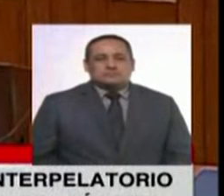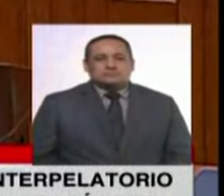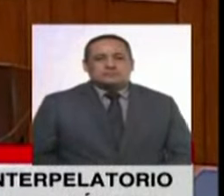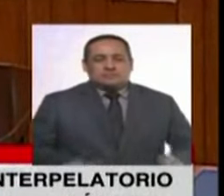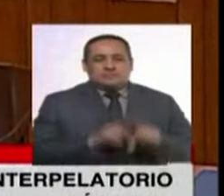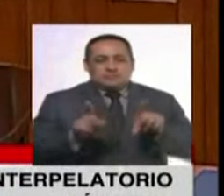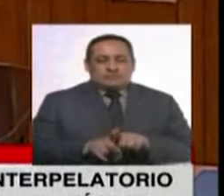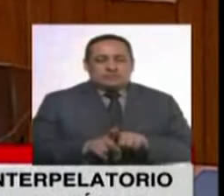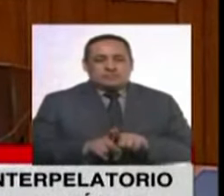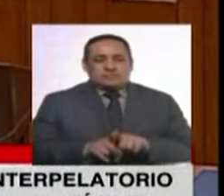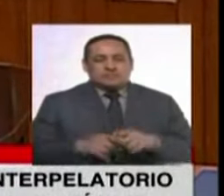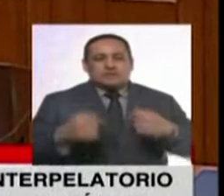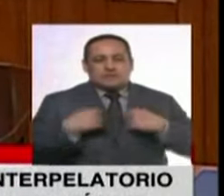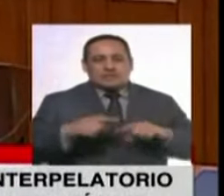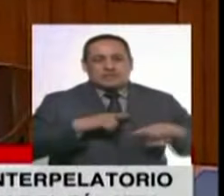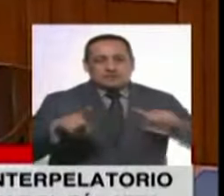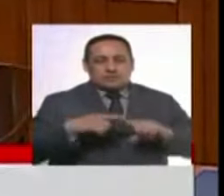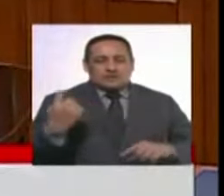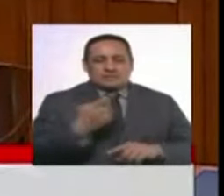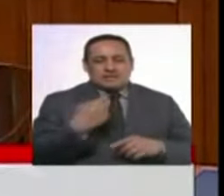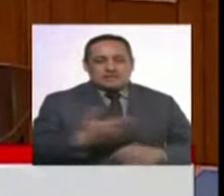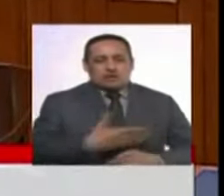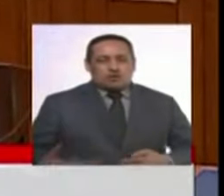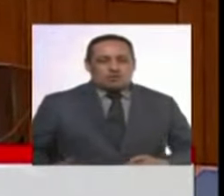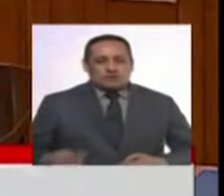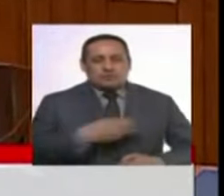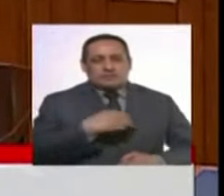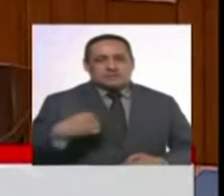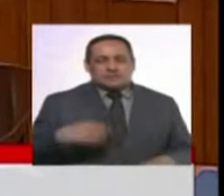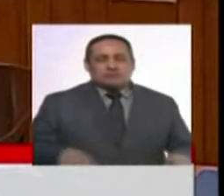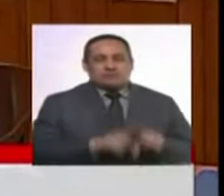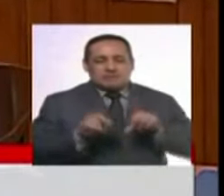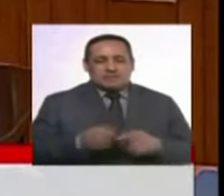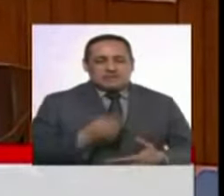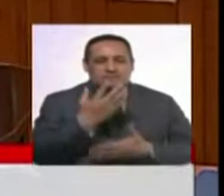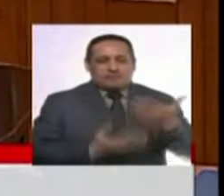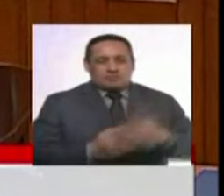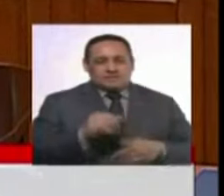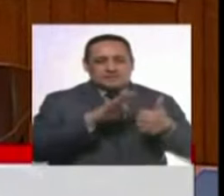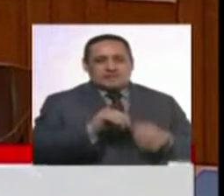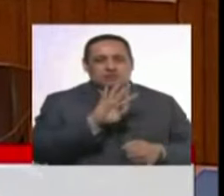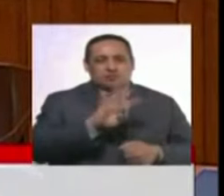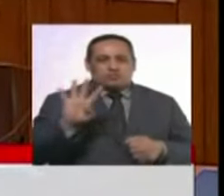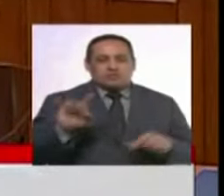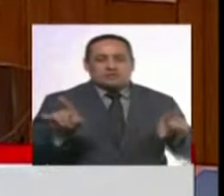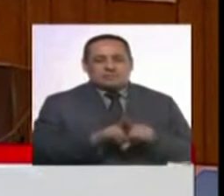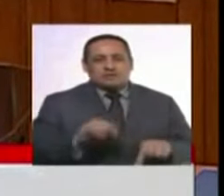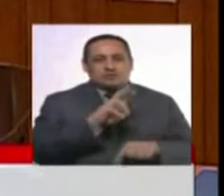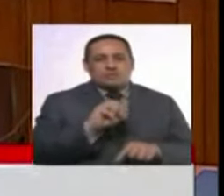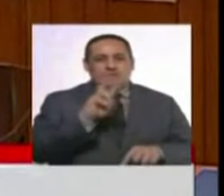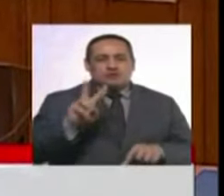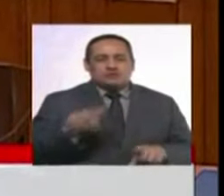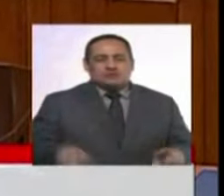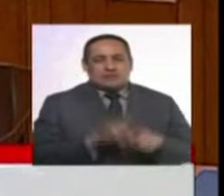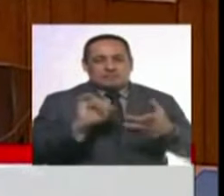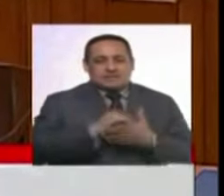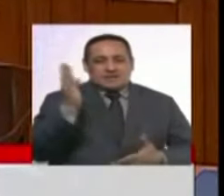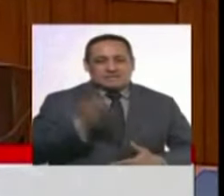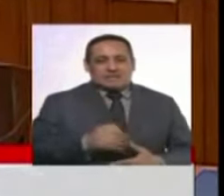Asimismo la dirección general de gobierno interior mediante informe número 644 guión 2022